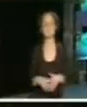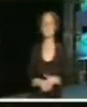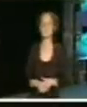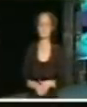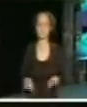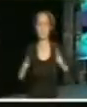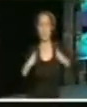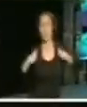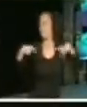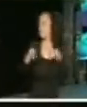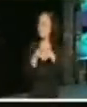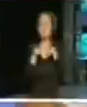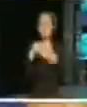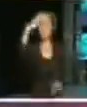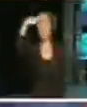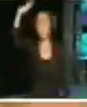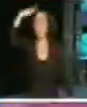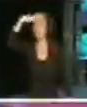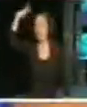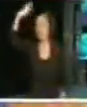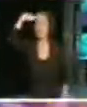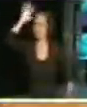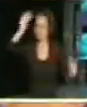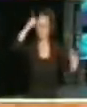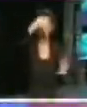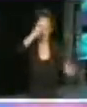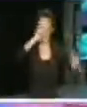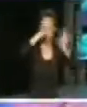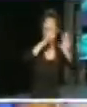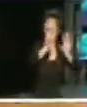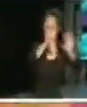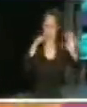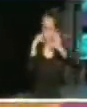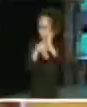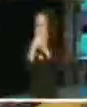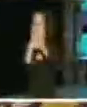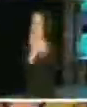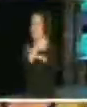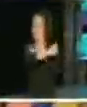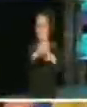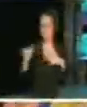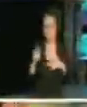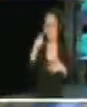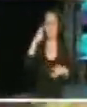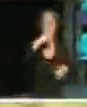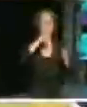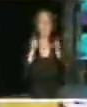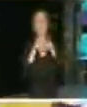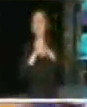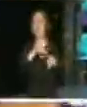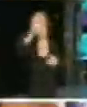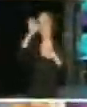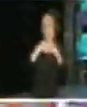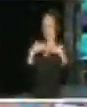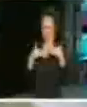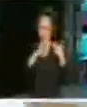La vida es una ilusión. Pero no se me vuelvan locos, que esto tiene una explicación. Que no somos ni la quiniela, ni euro millón.